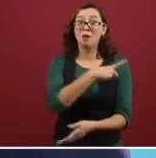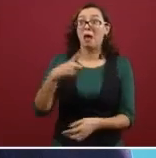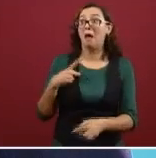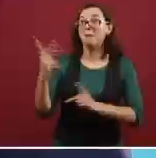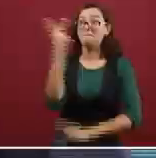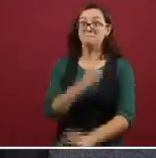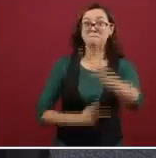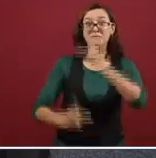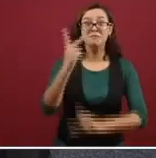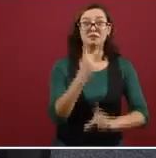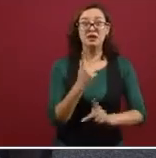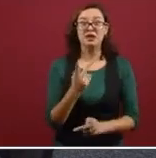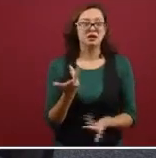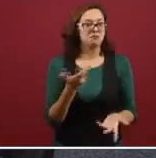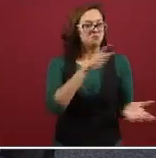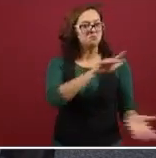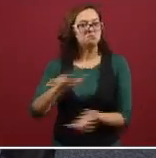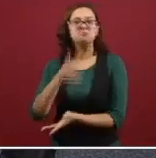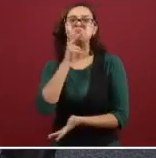se cae la producción